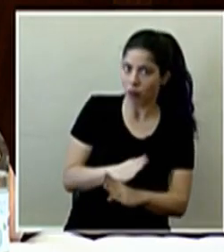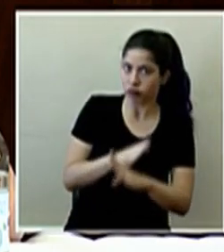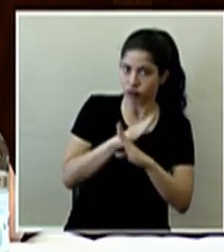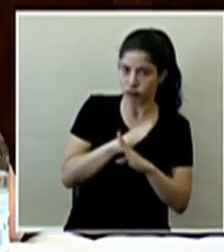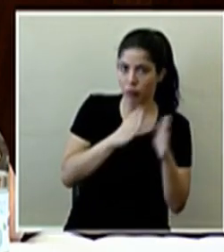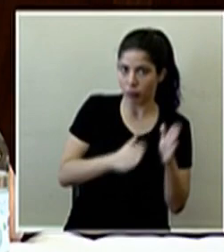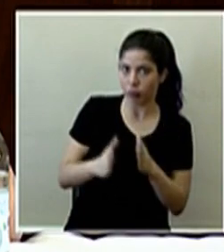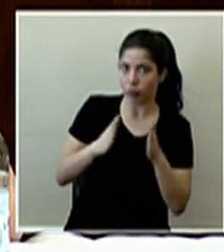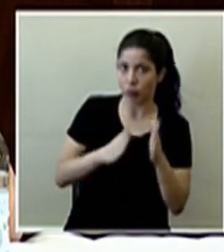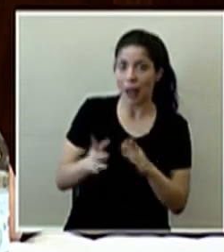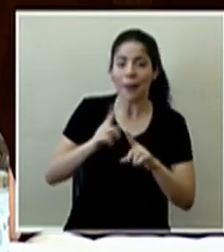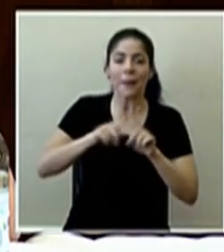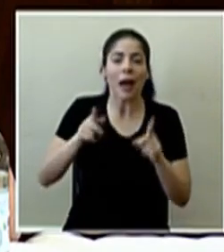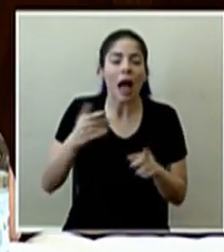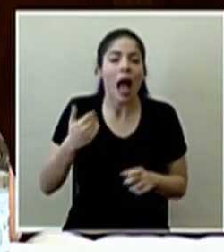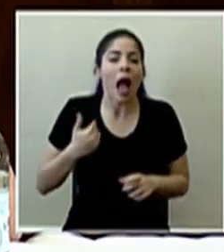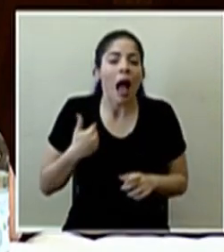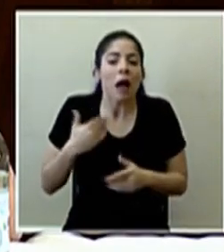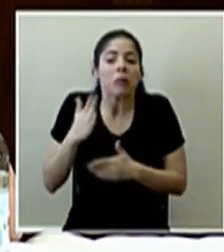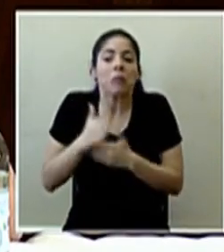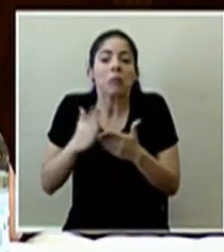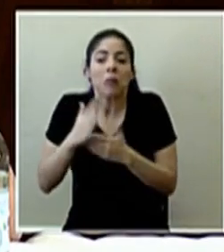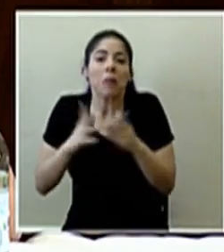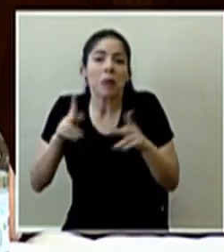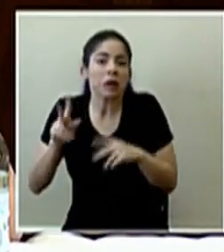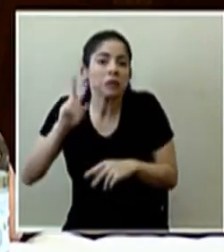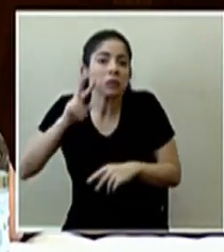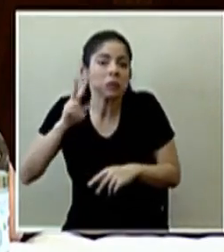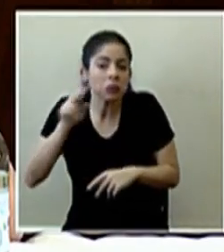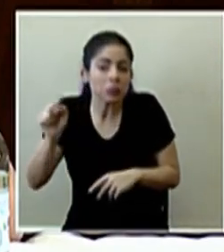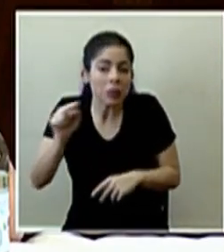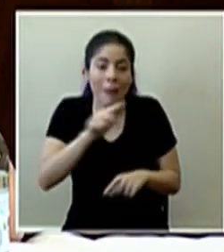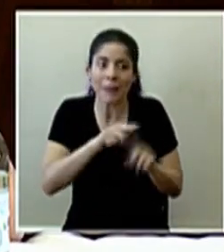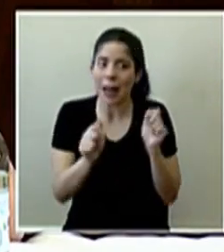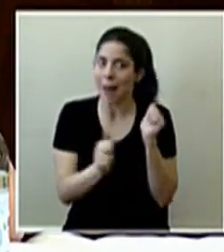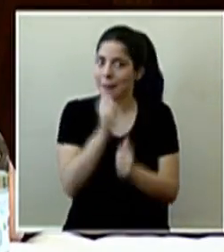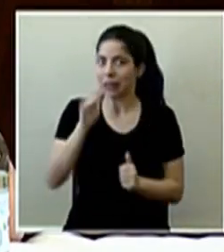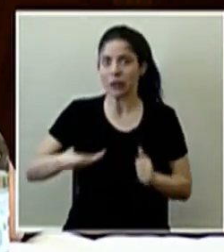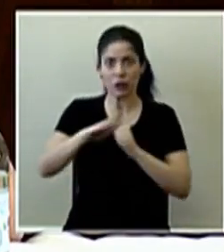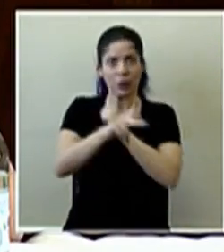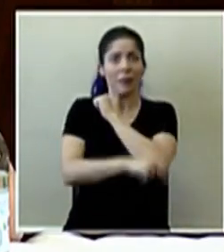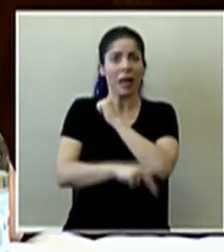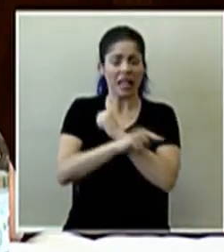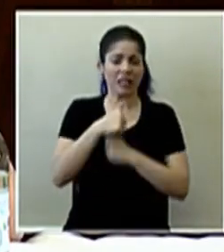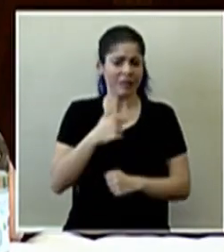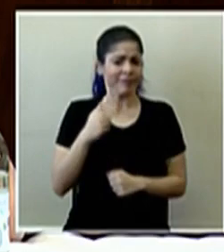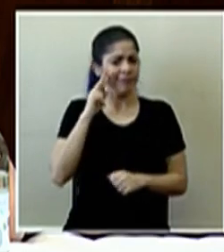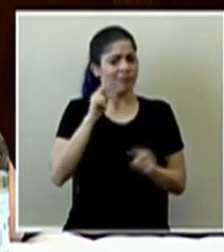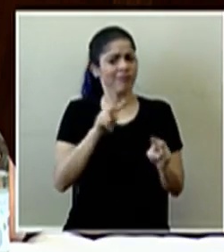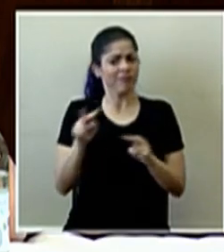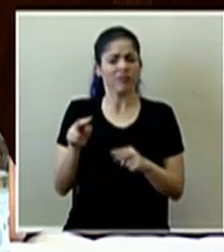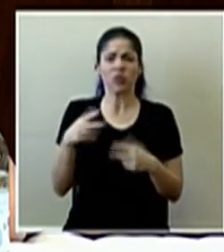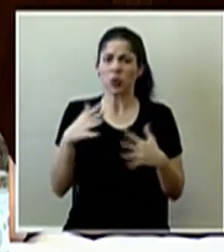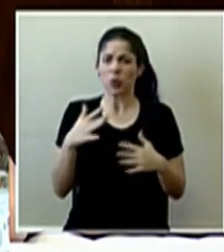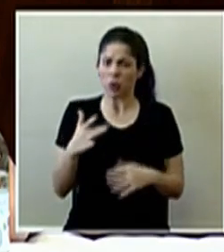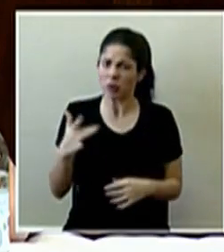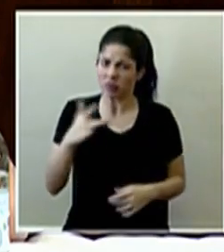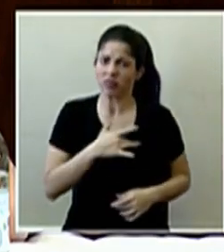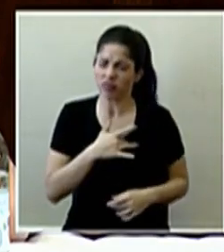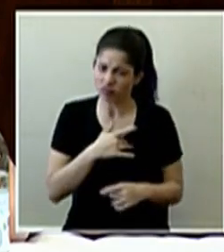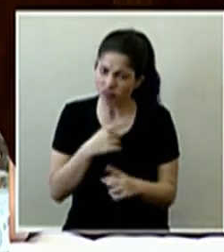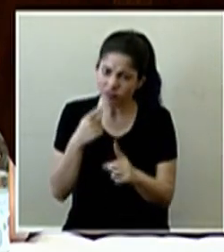pesar de que hay por ahí alguno que otro que no hace caso, pues la mayoría del país, pues yo creo que se ha puesto la